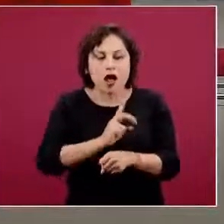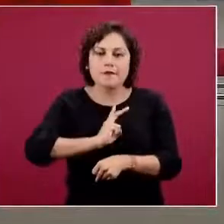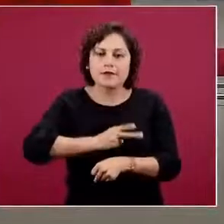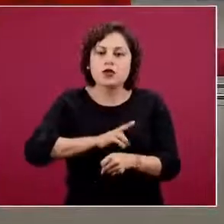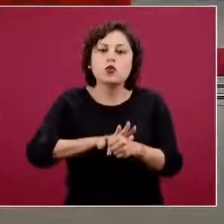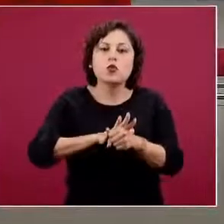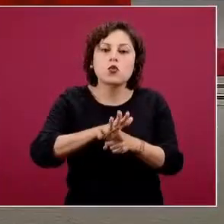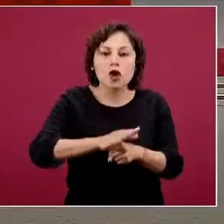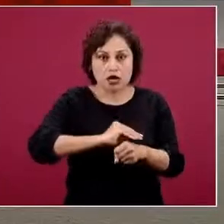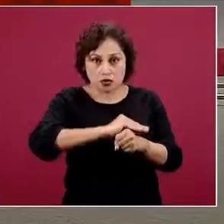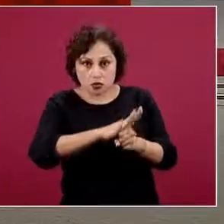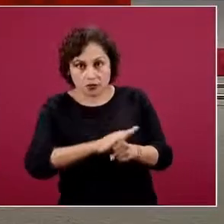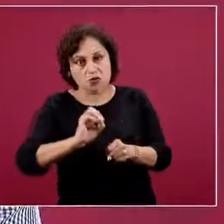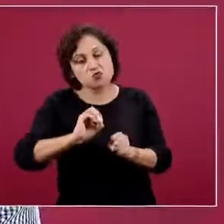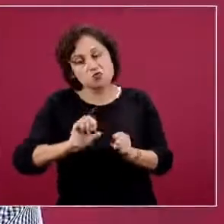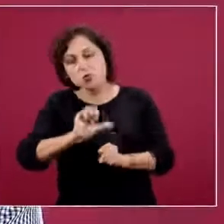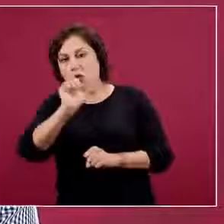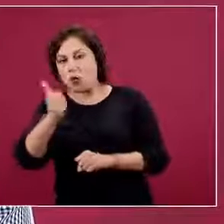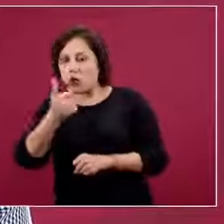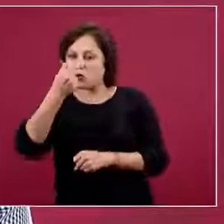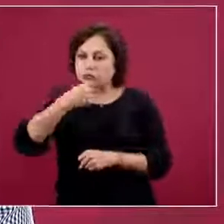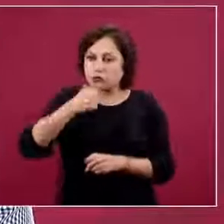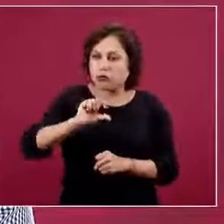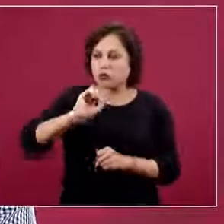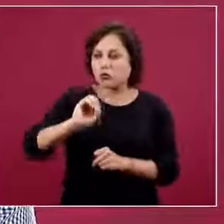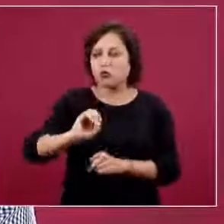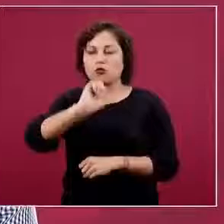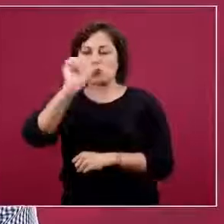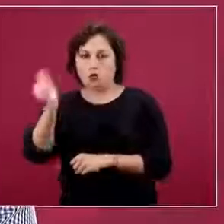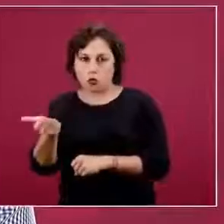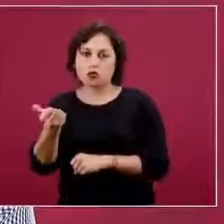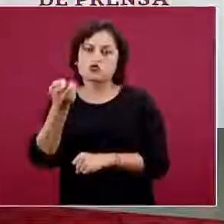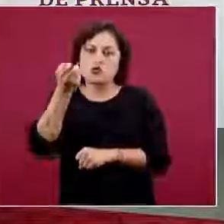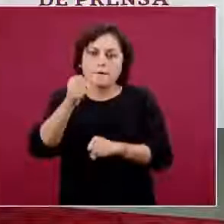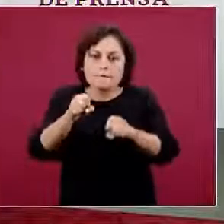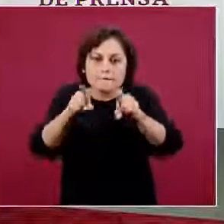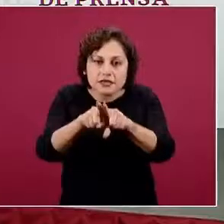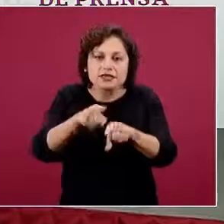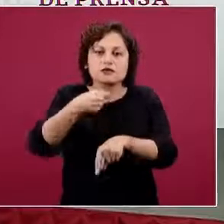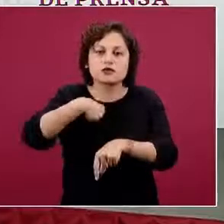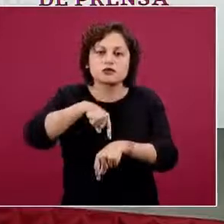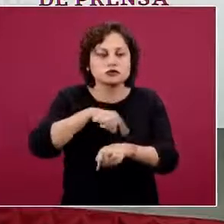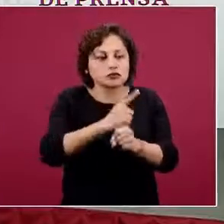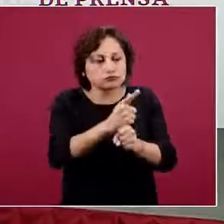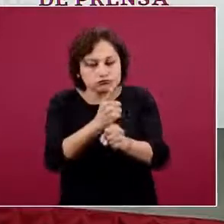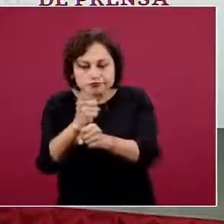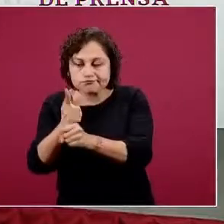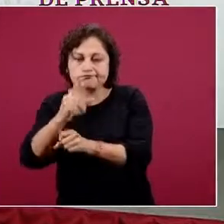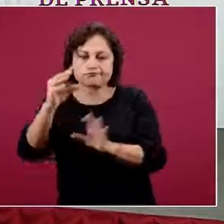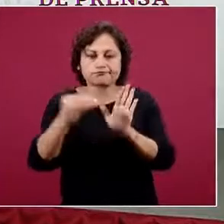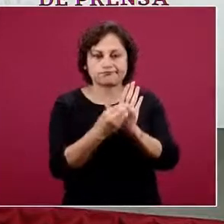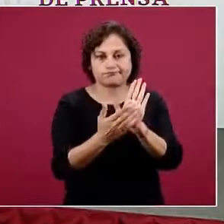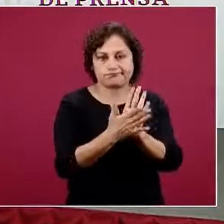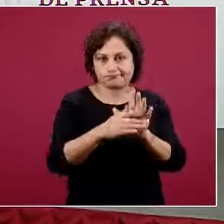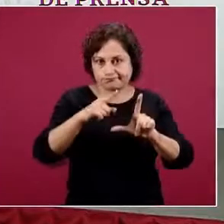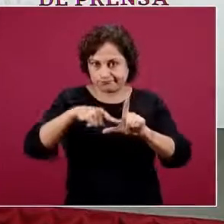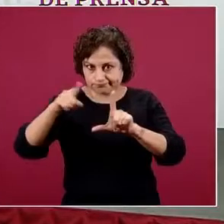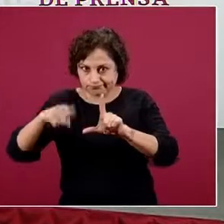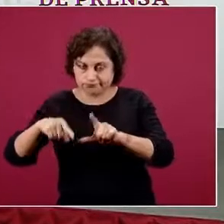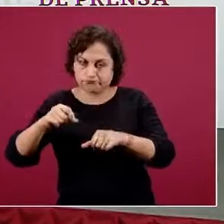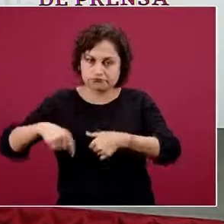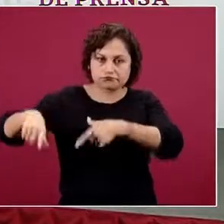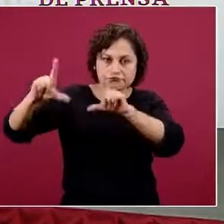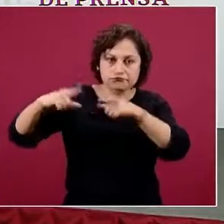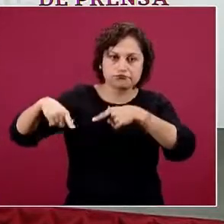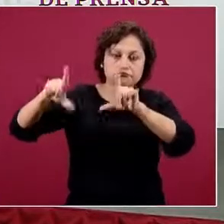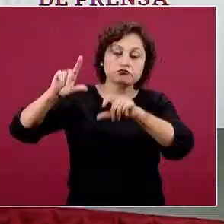virus respiratorios, y por lo tanto los vamos a estar integrando también a las presentaciones. A lo mejor para la siguiente semana